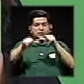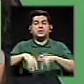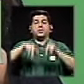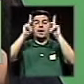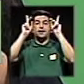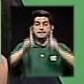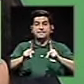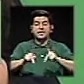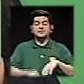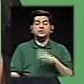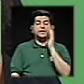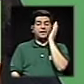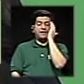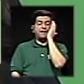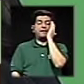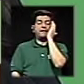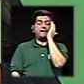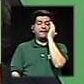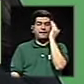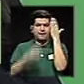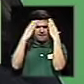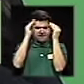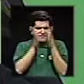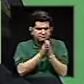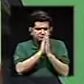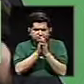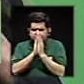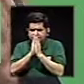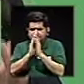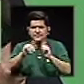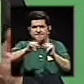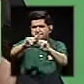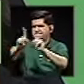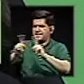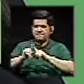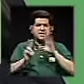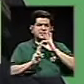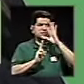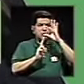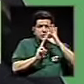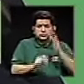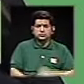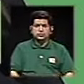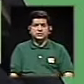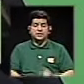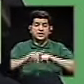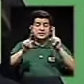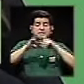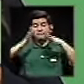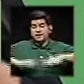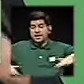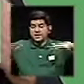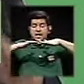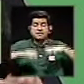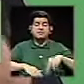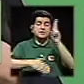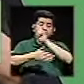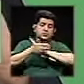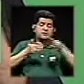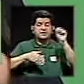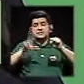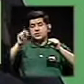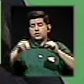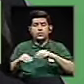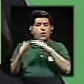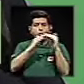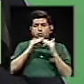gente sigue tomando conciencia sigue informándose desde las distintas posibilidades desde los distintos espacios académicos o no académicos